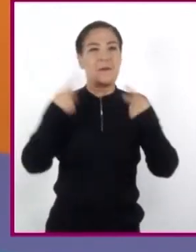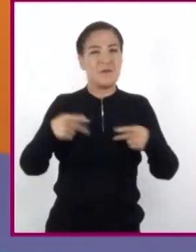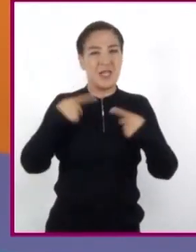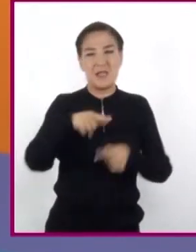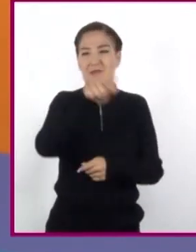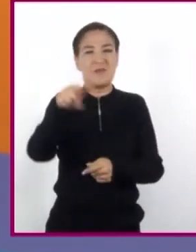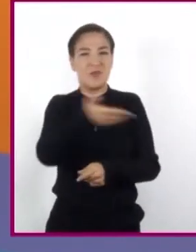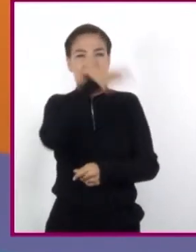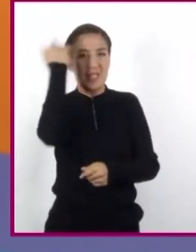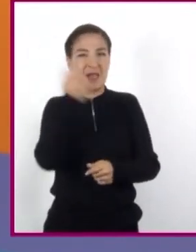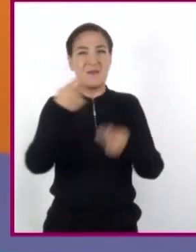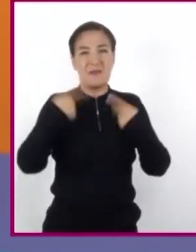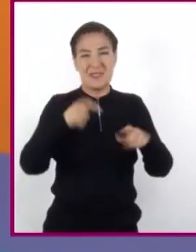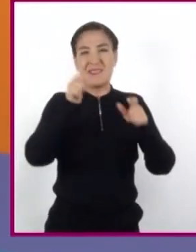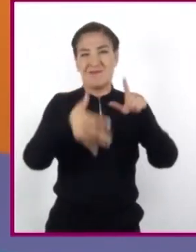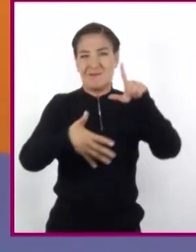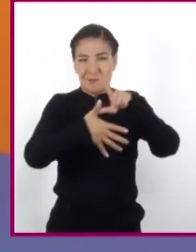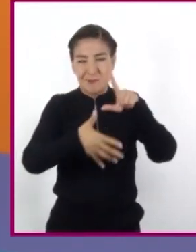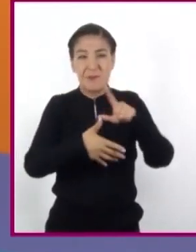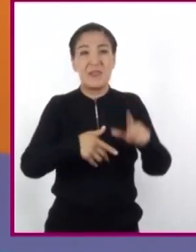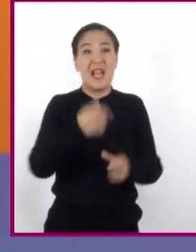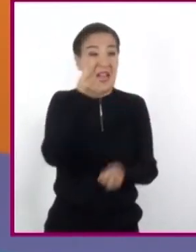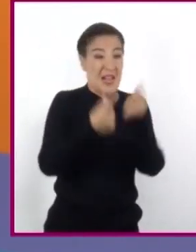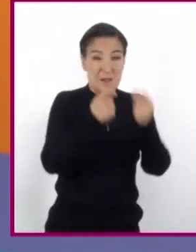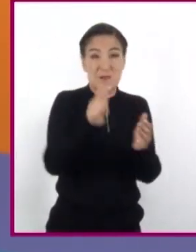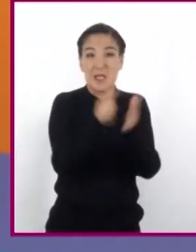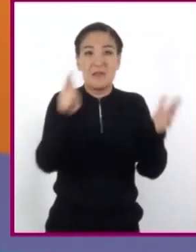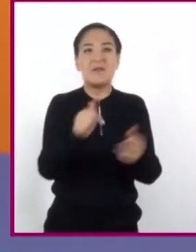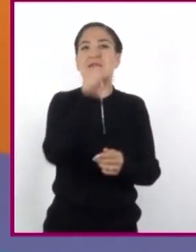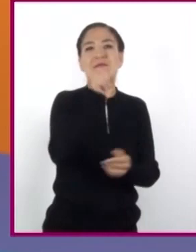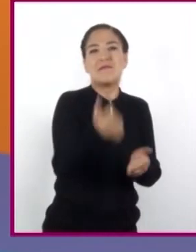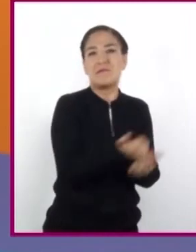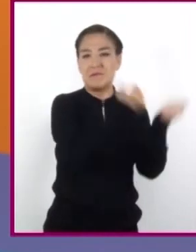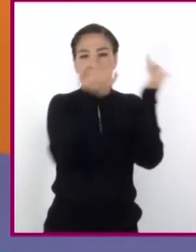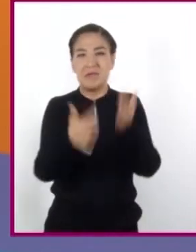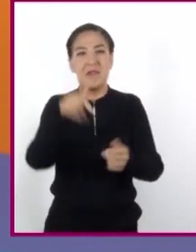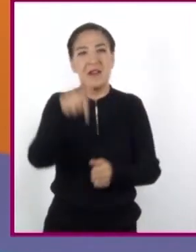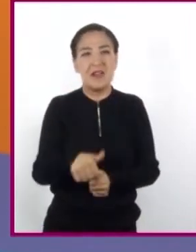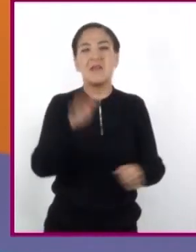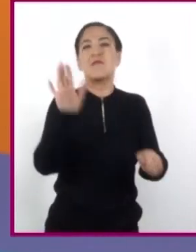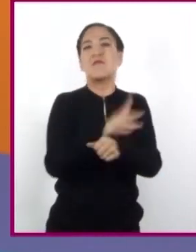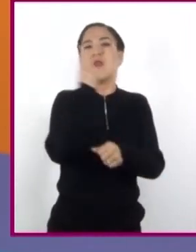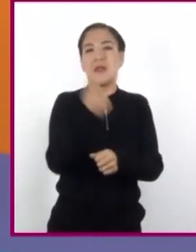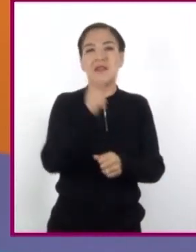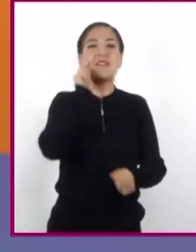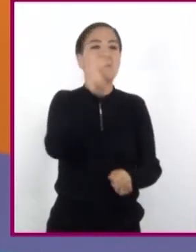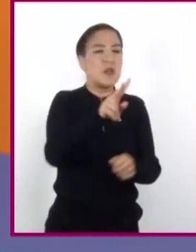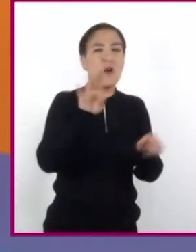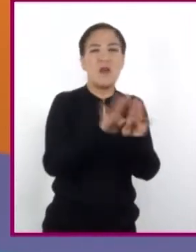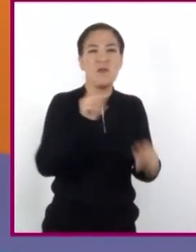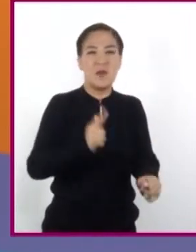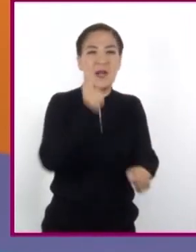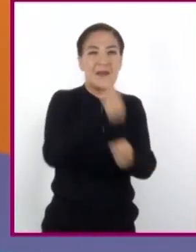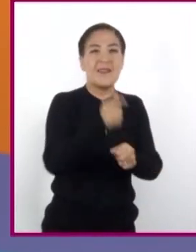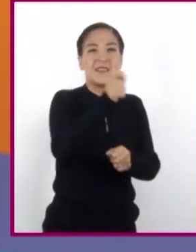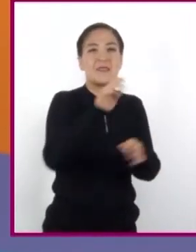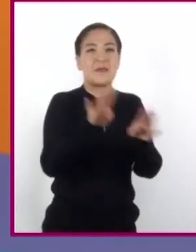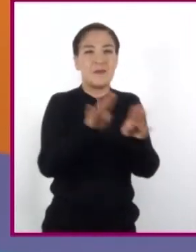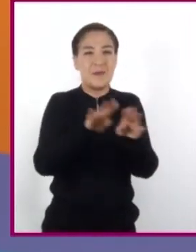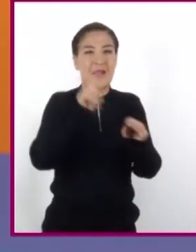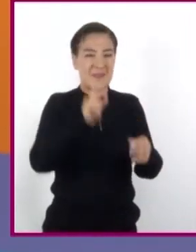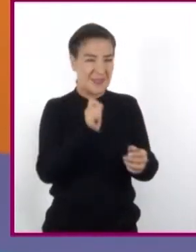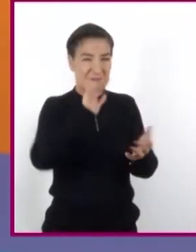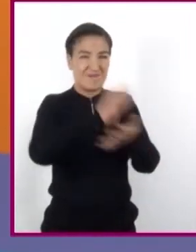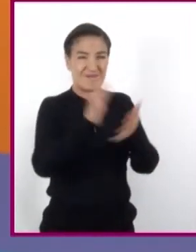novohispana. Muchas obras ni siquiera lograban entrar al territorio, pues era común encontrar a enviados especiales del Santo